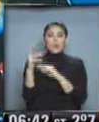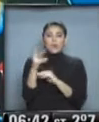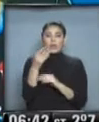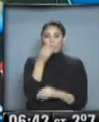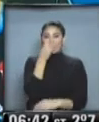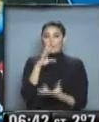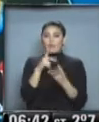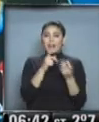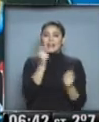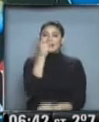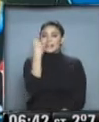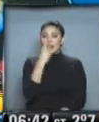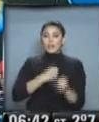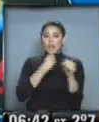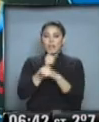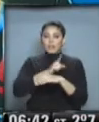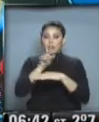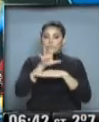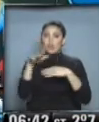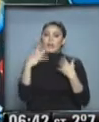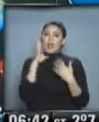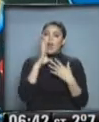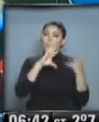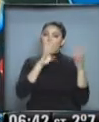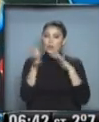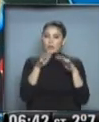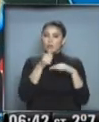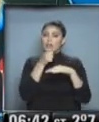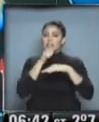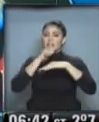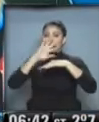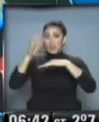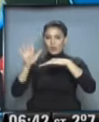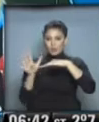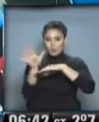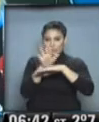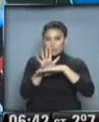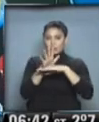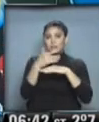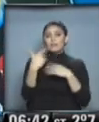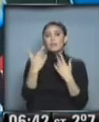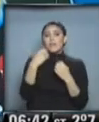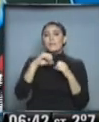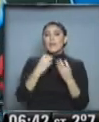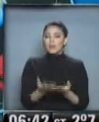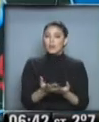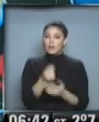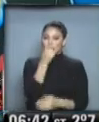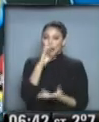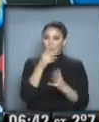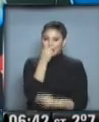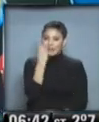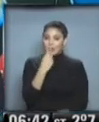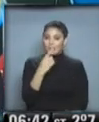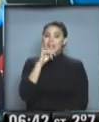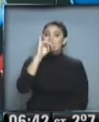rápidamente se está desplazando hacia el este, que puede dejar algo de inestabilidad en la costa sudeste de la provincia de Buenos Aires, pero ya con tendencia a mejorar rápidamente. Eso sí,